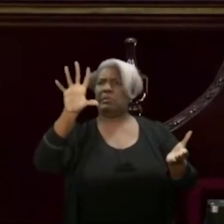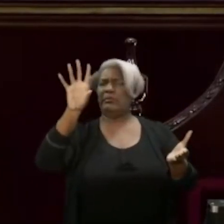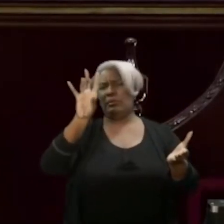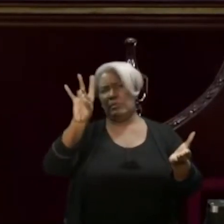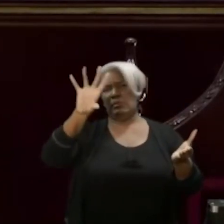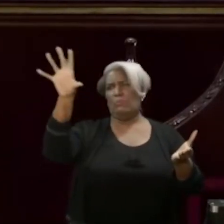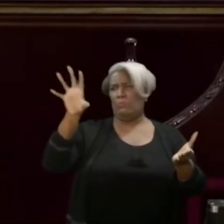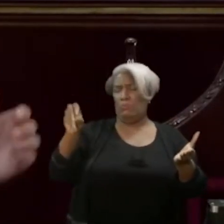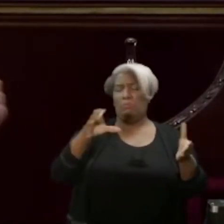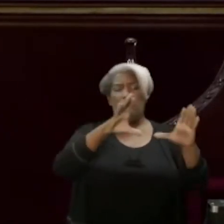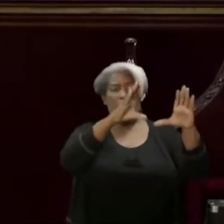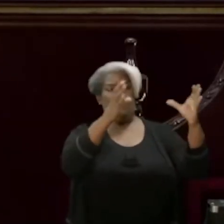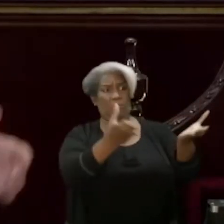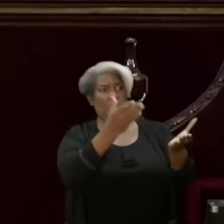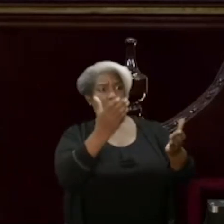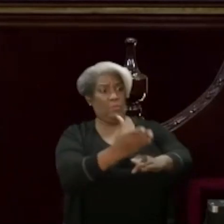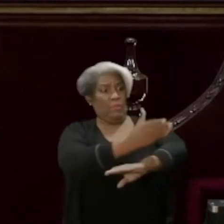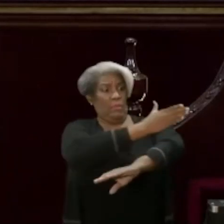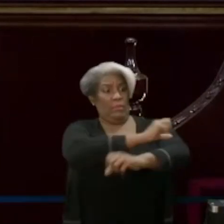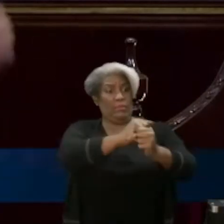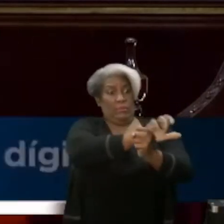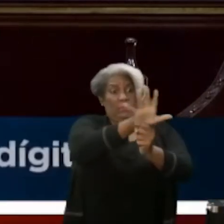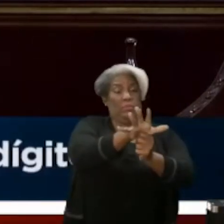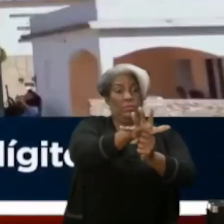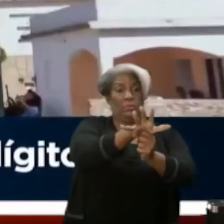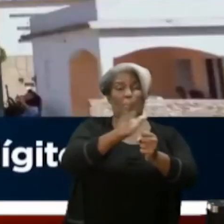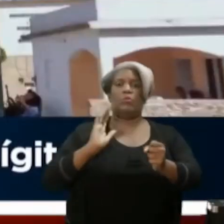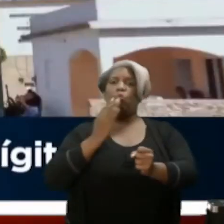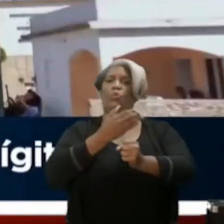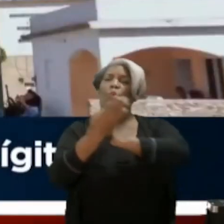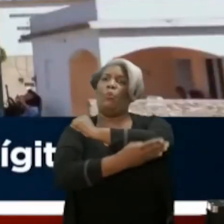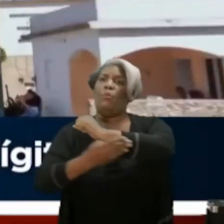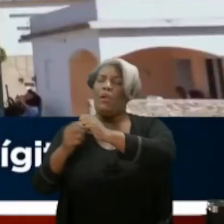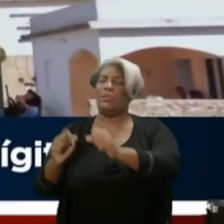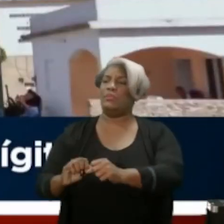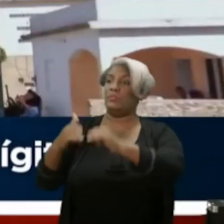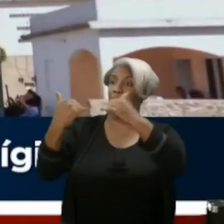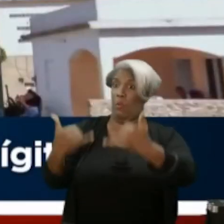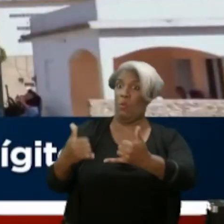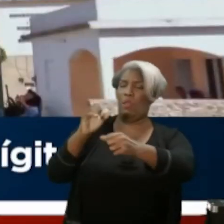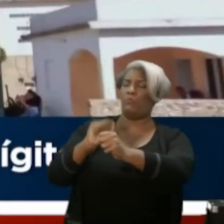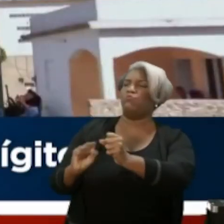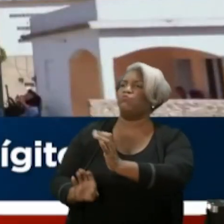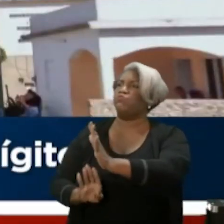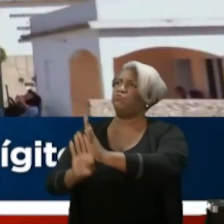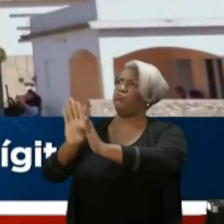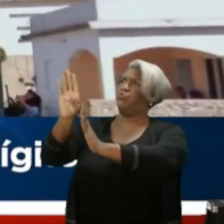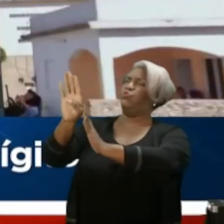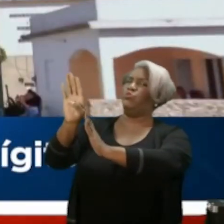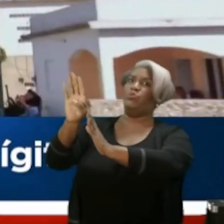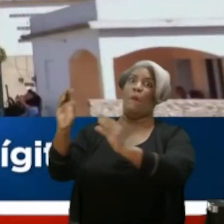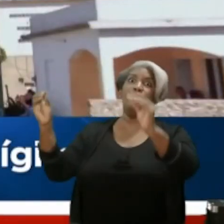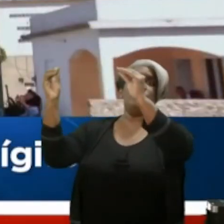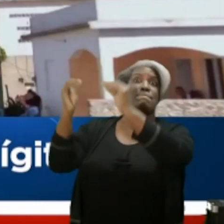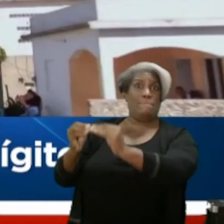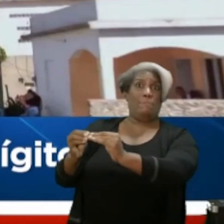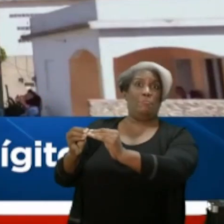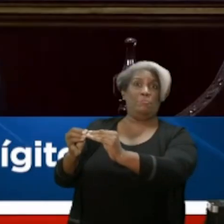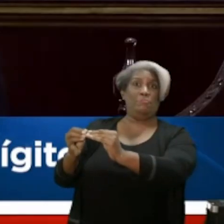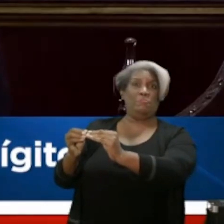37% respecto a antes de la pandemia, nuestro país creció a doble dígito. Este buen